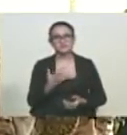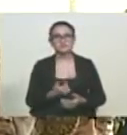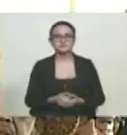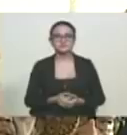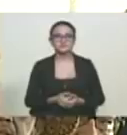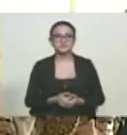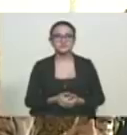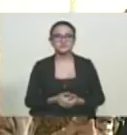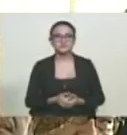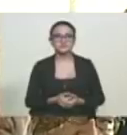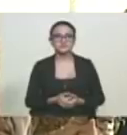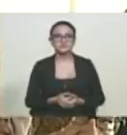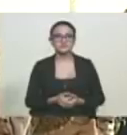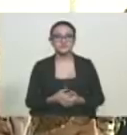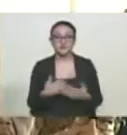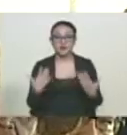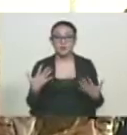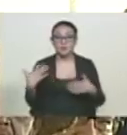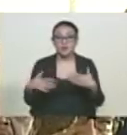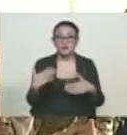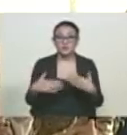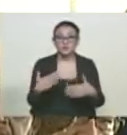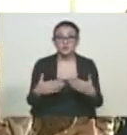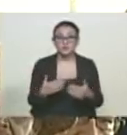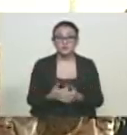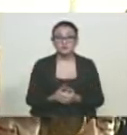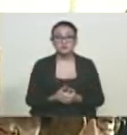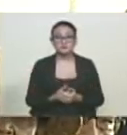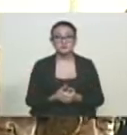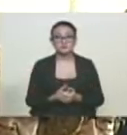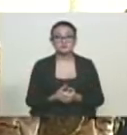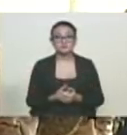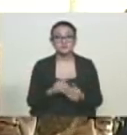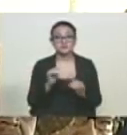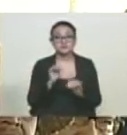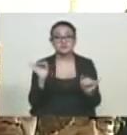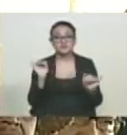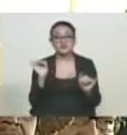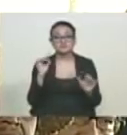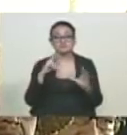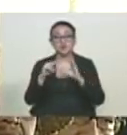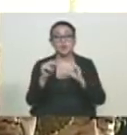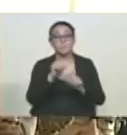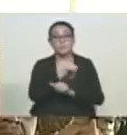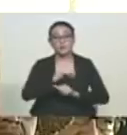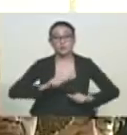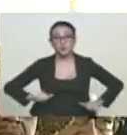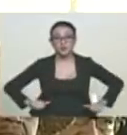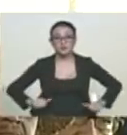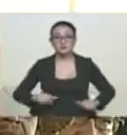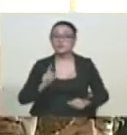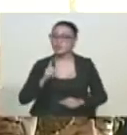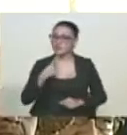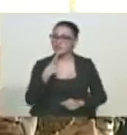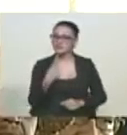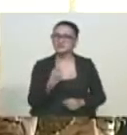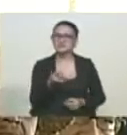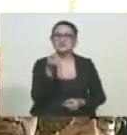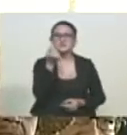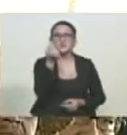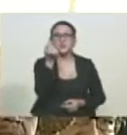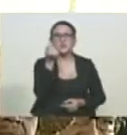que apurábamos el paso para salir de Portuguesa, porque hay que decirlo, ni